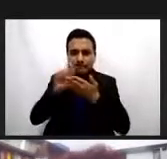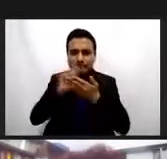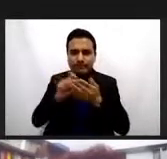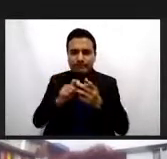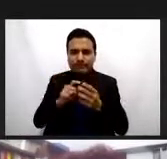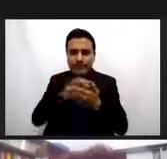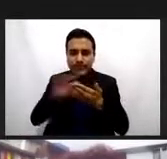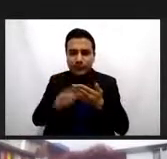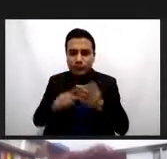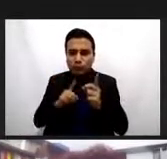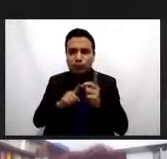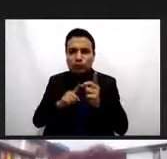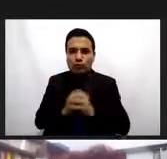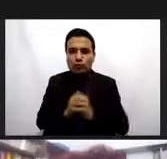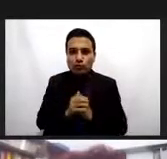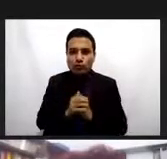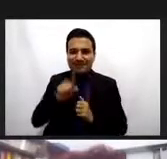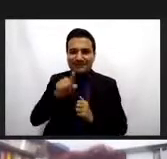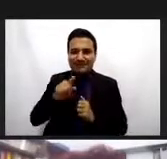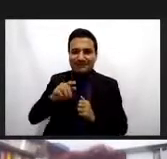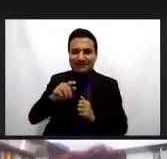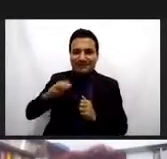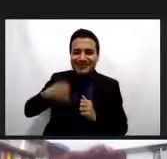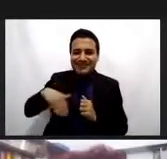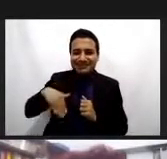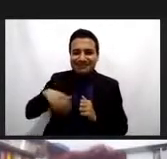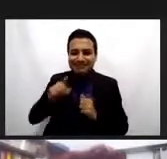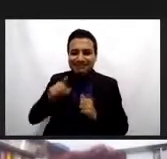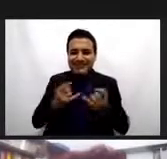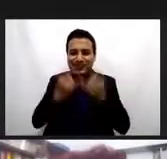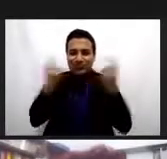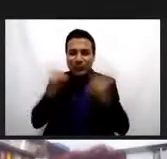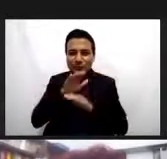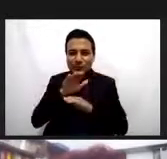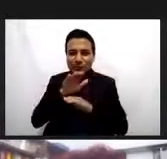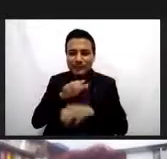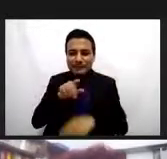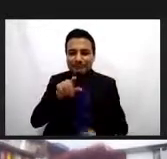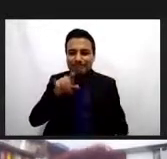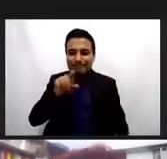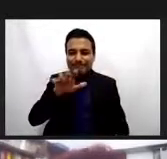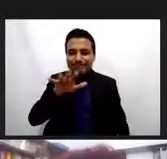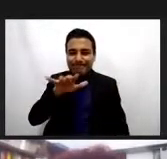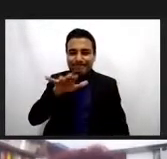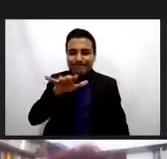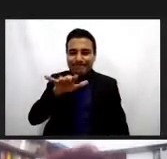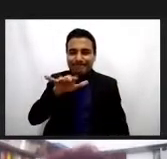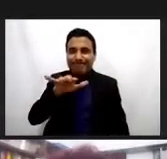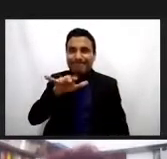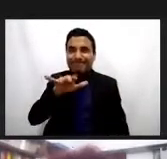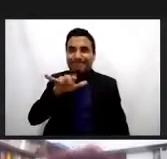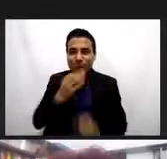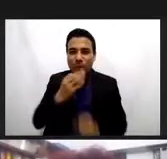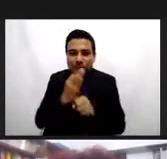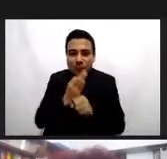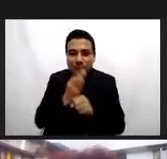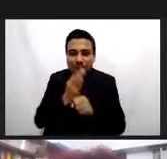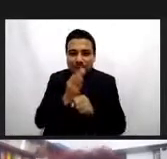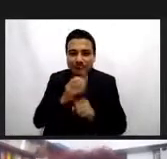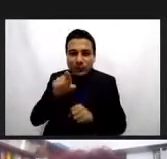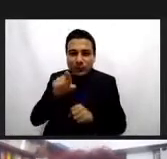pregunta apareció justo cuando estaba hablando Mauricio sobre los relatos que estás escribiendo en este momento como una